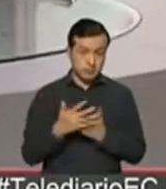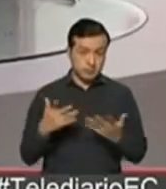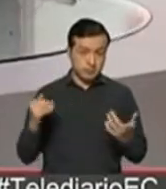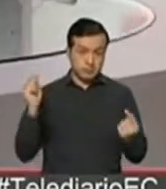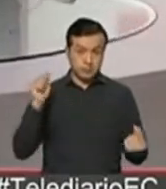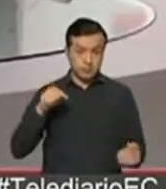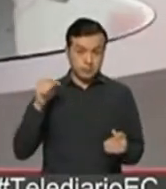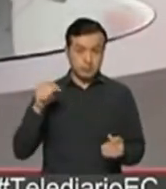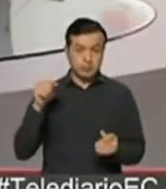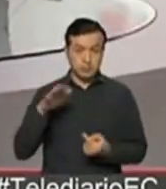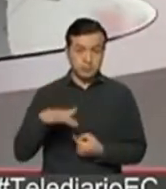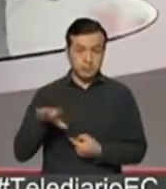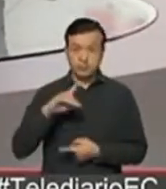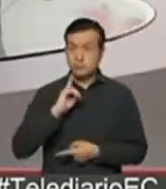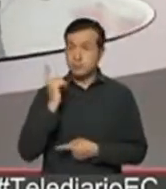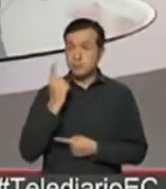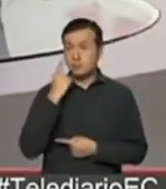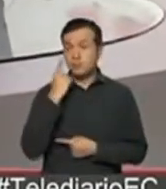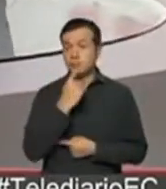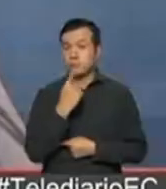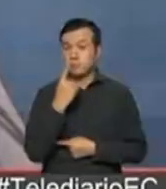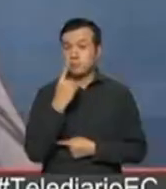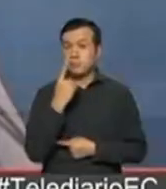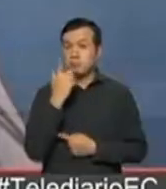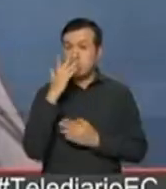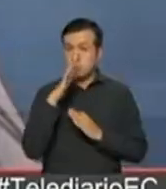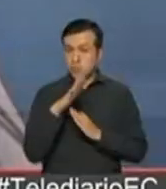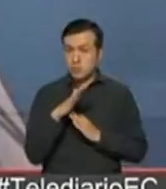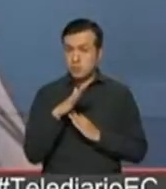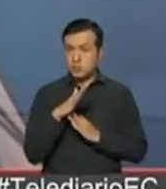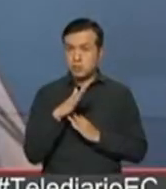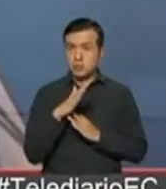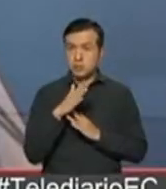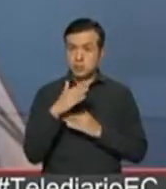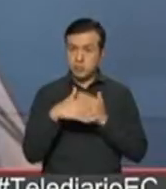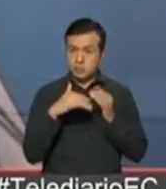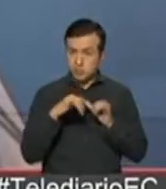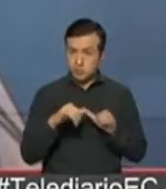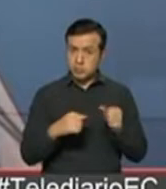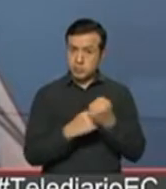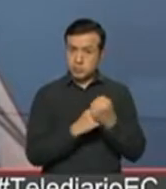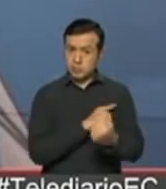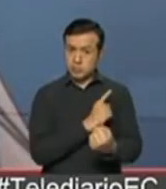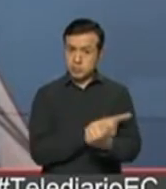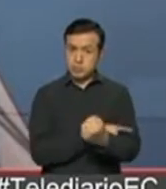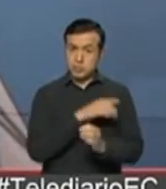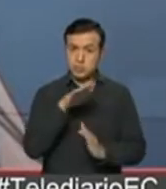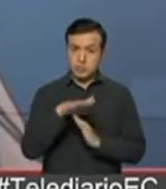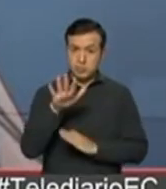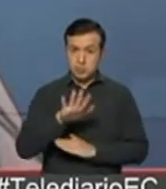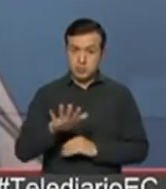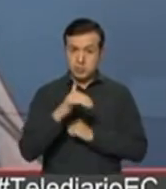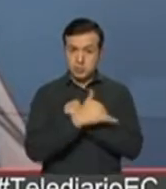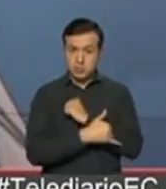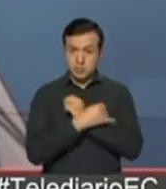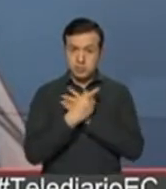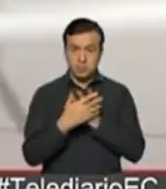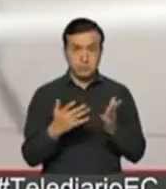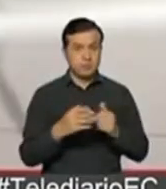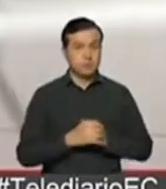ese enfrentamiento ese costo derivó en la paz como debemos mantenerla como fortalecer la paz de nuestros países